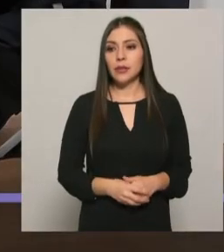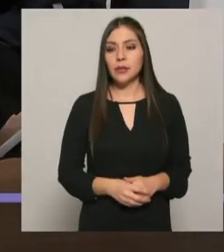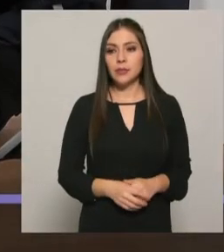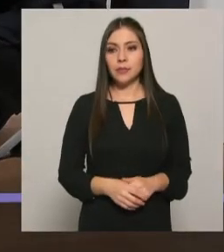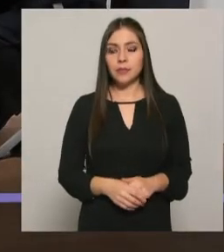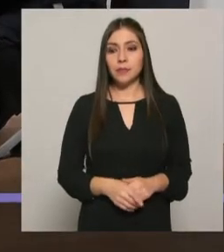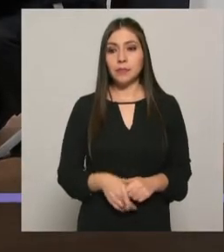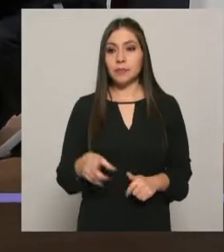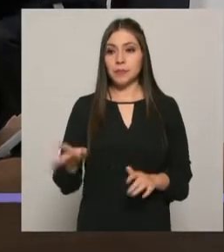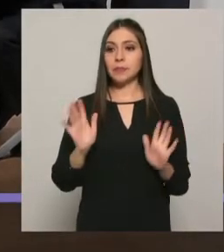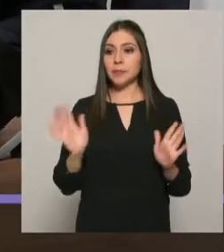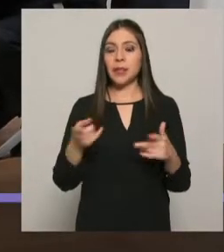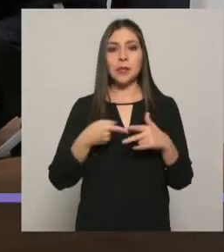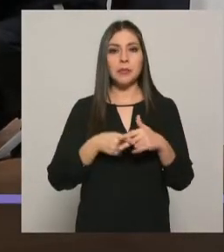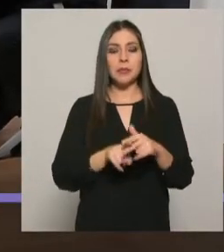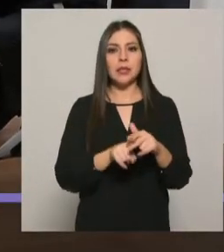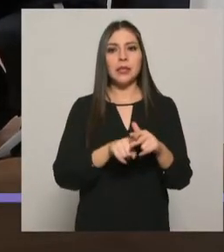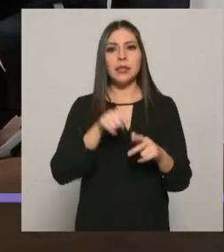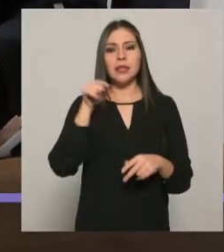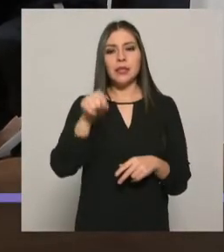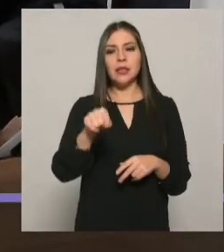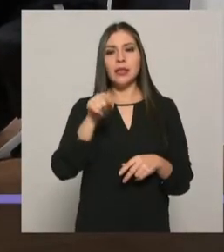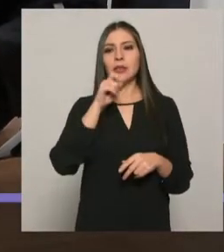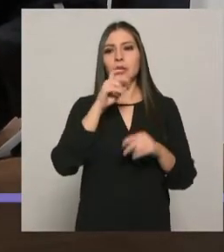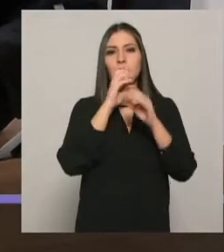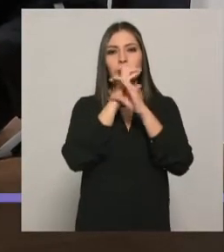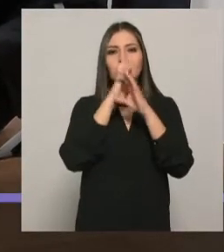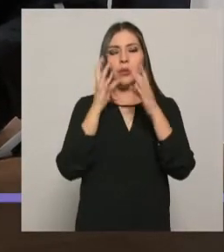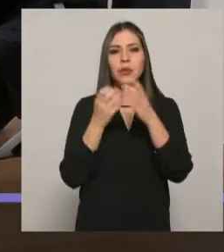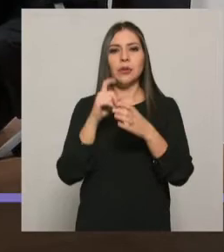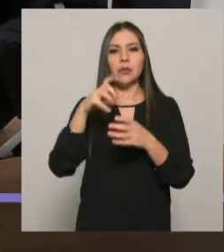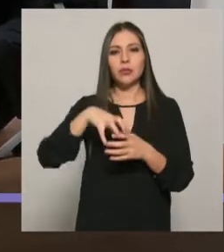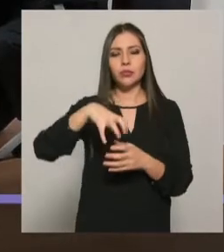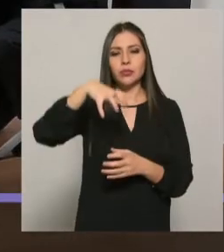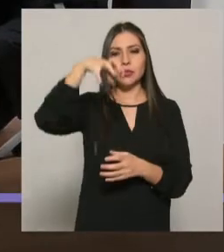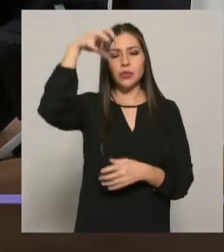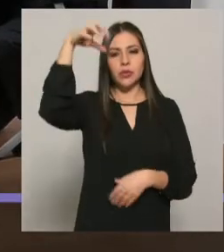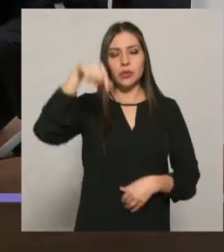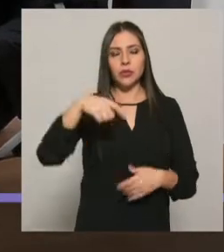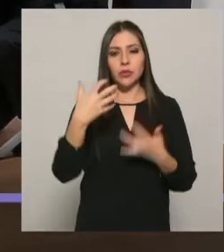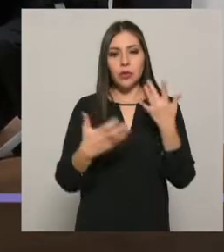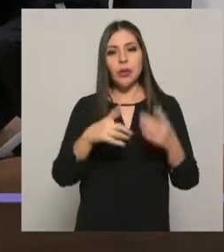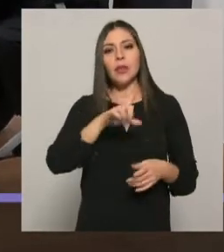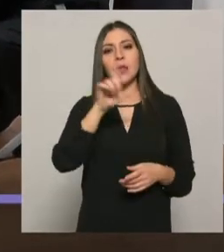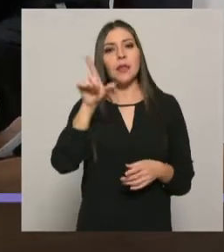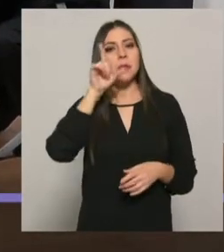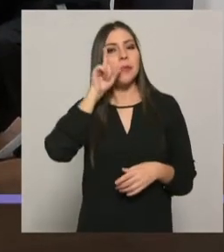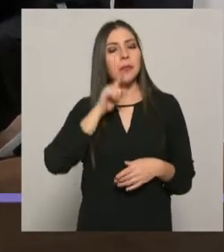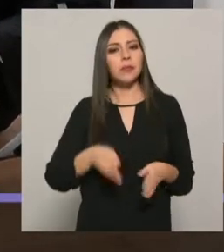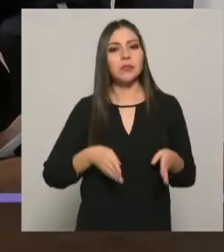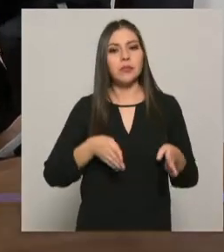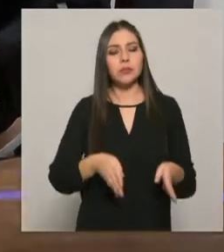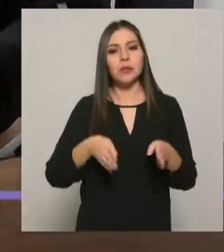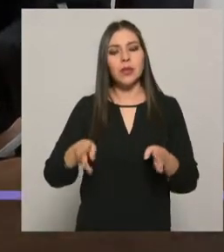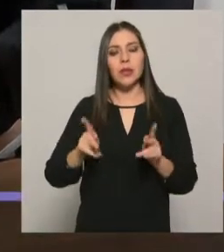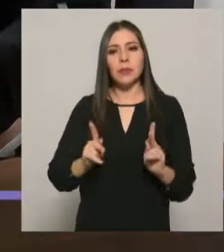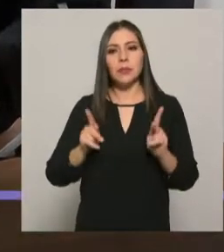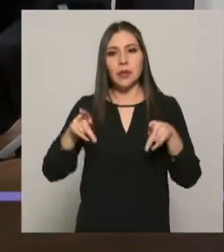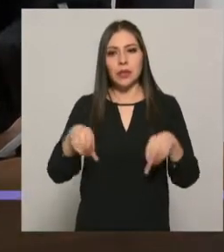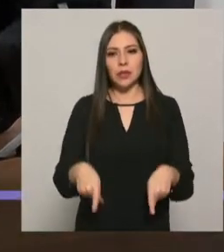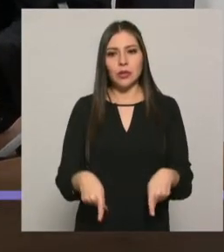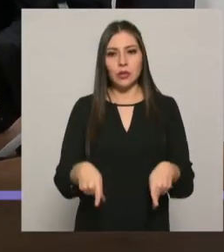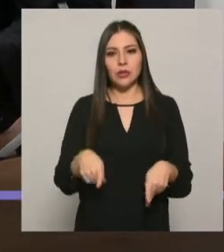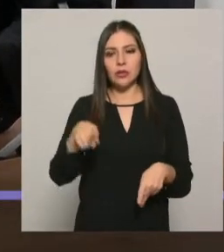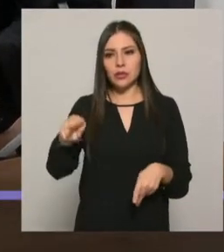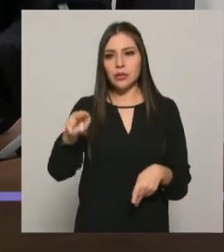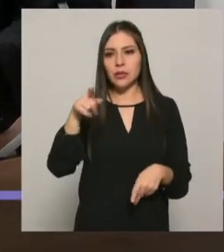que llegar. Empezamos en Otenco con los globos de Cantoya. Con los globos. Hoy las fogatas y mañana las tumbas en el panteón, precisamente